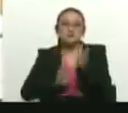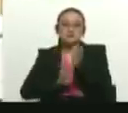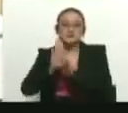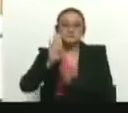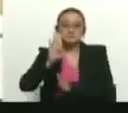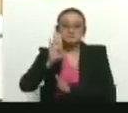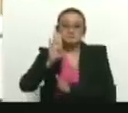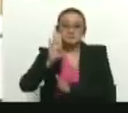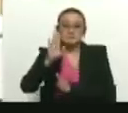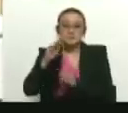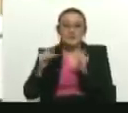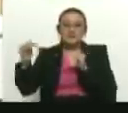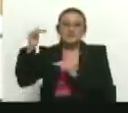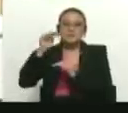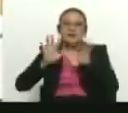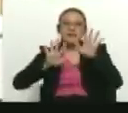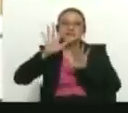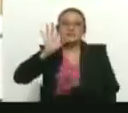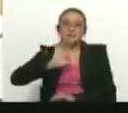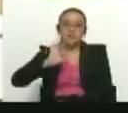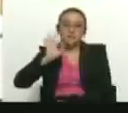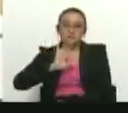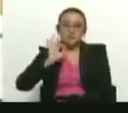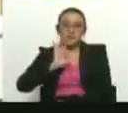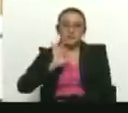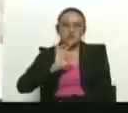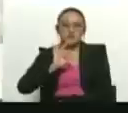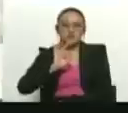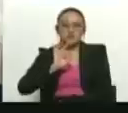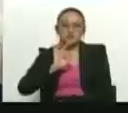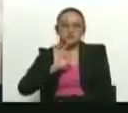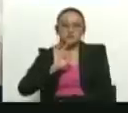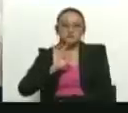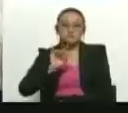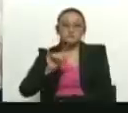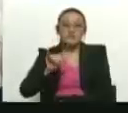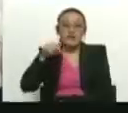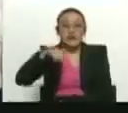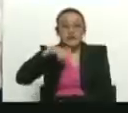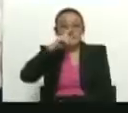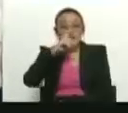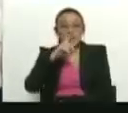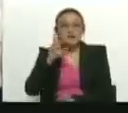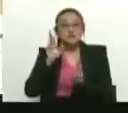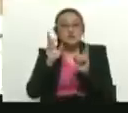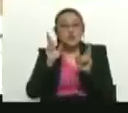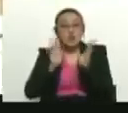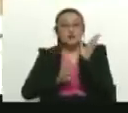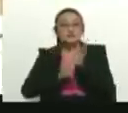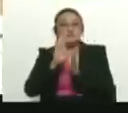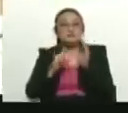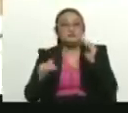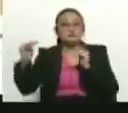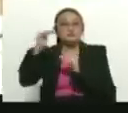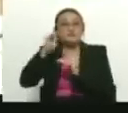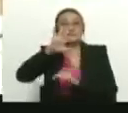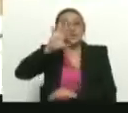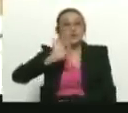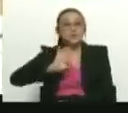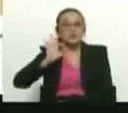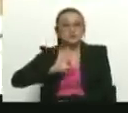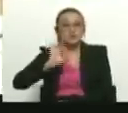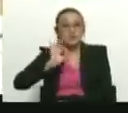crecimiento por encima del 15% y este año se proyecta un crecimiento por encima del